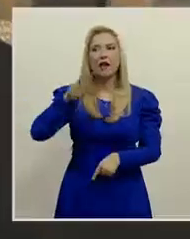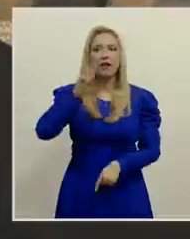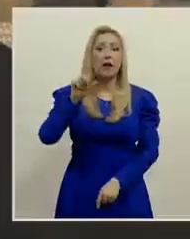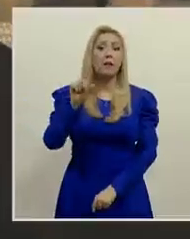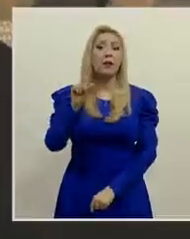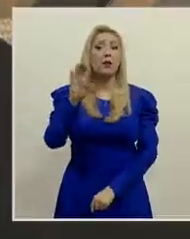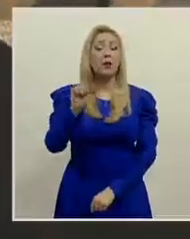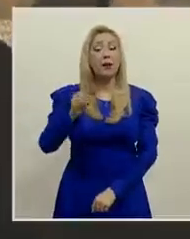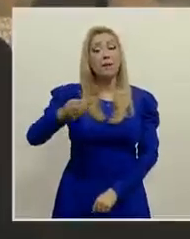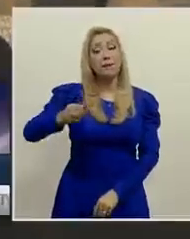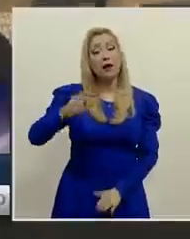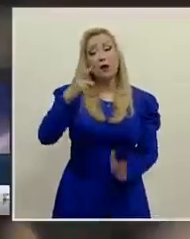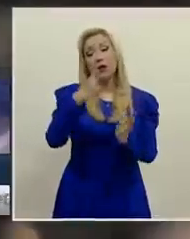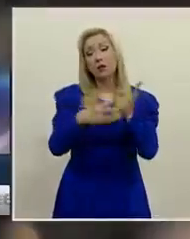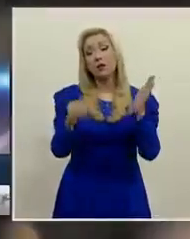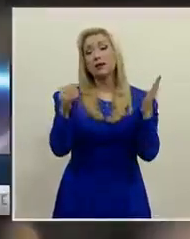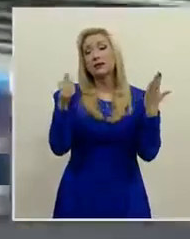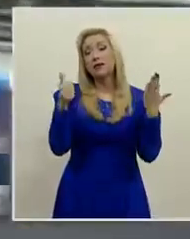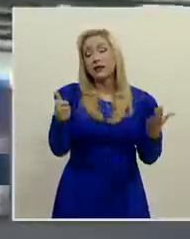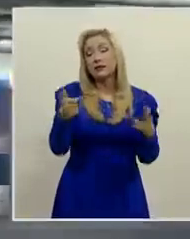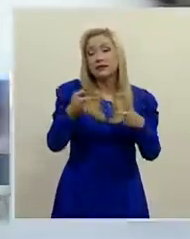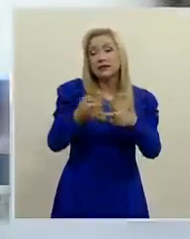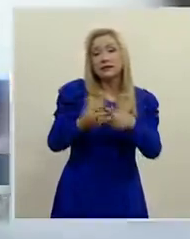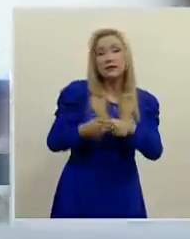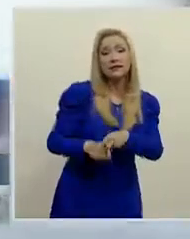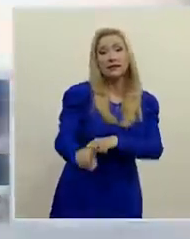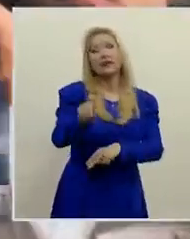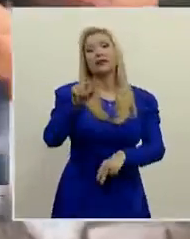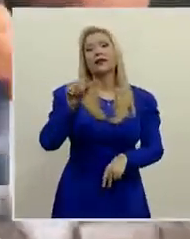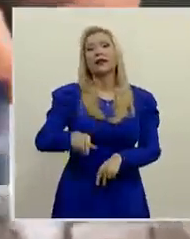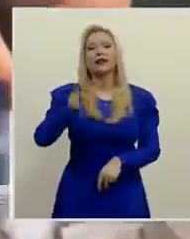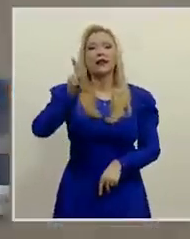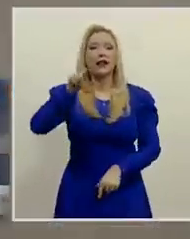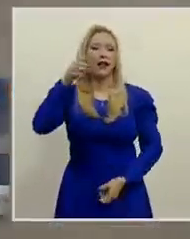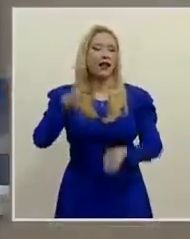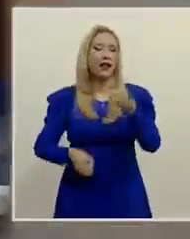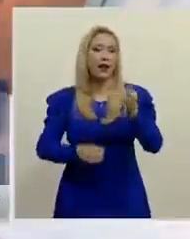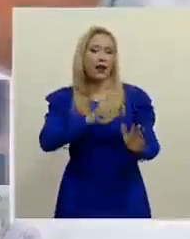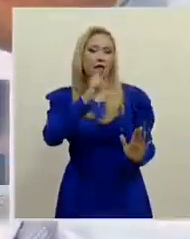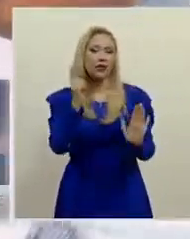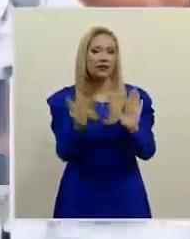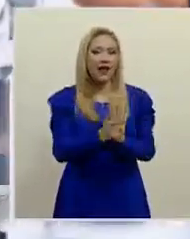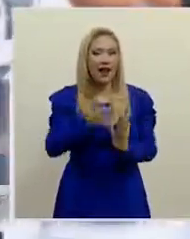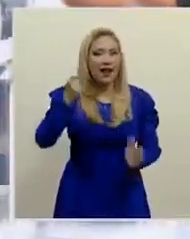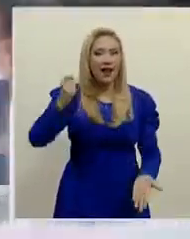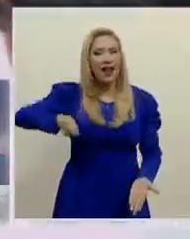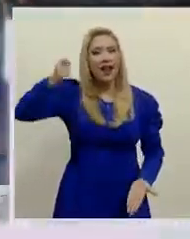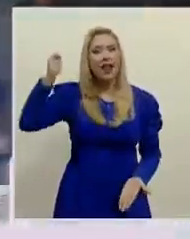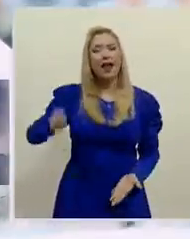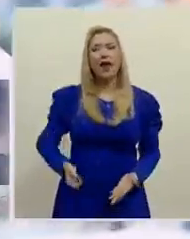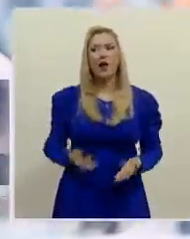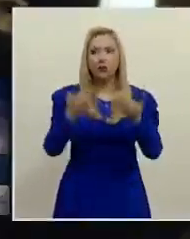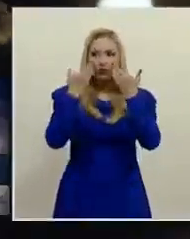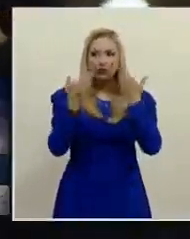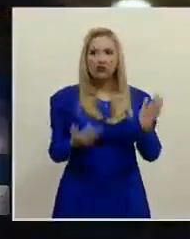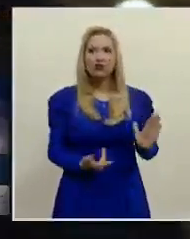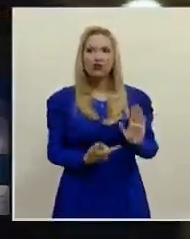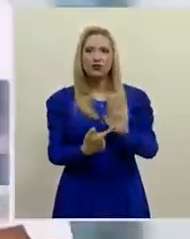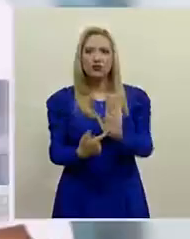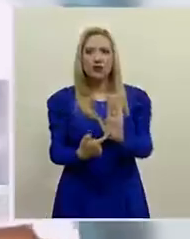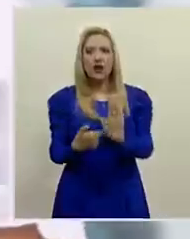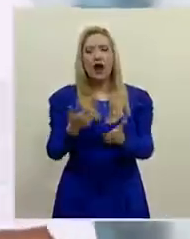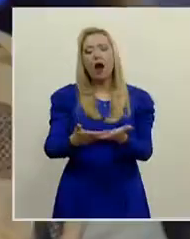de mayo de 2006 inició transmisiones formalmente el canal judicial El Poder de la Transparencia, antecedente de lo que